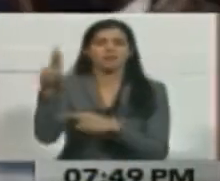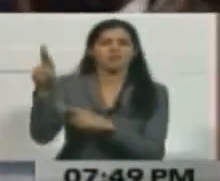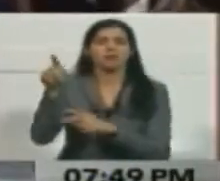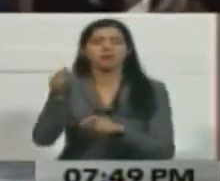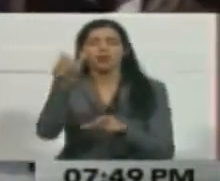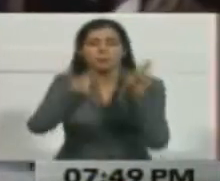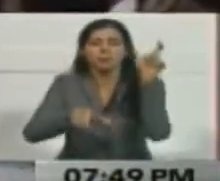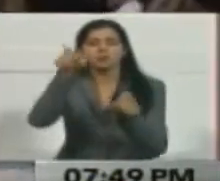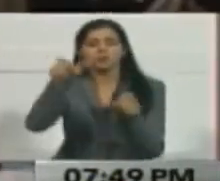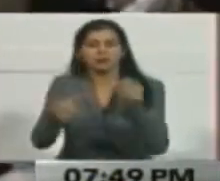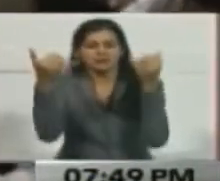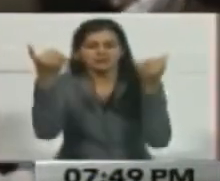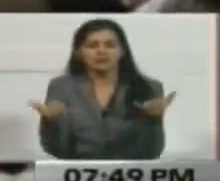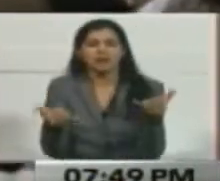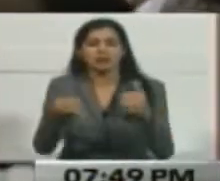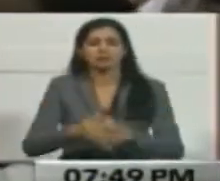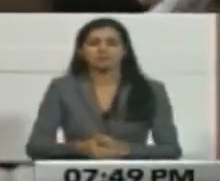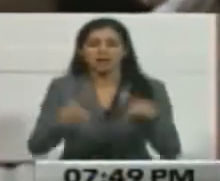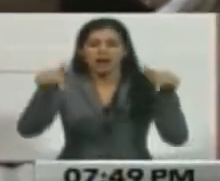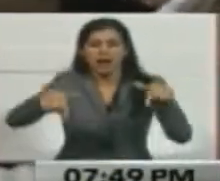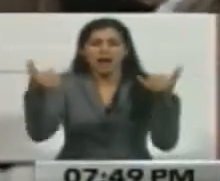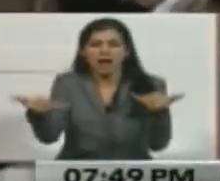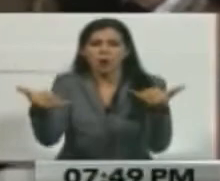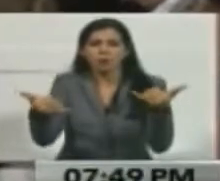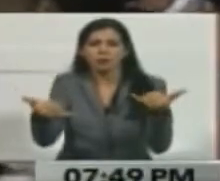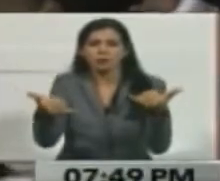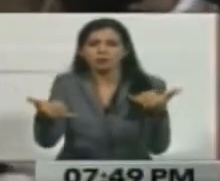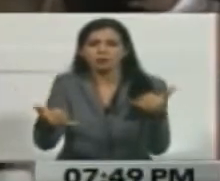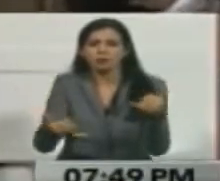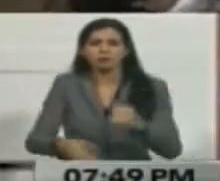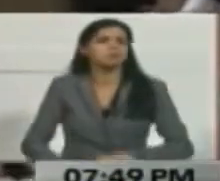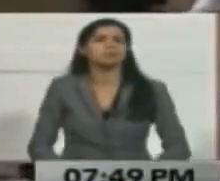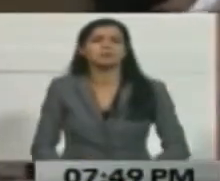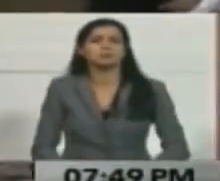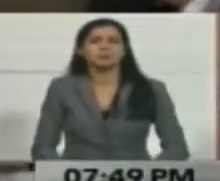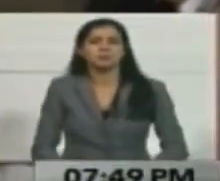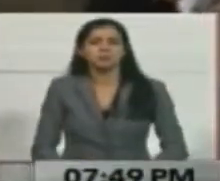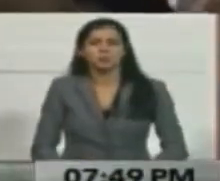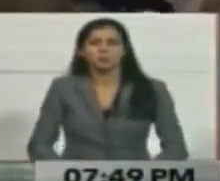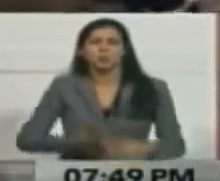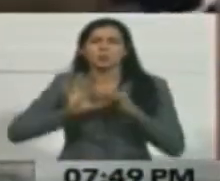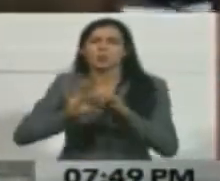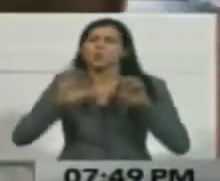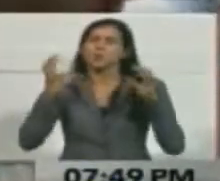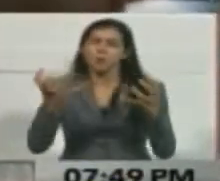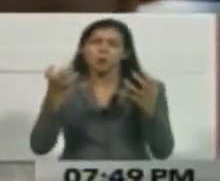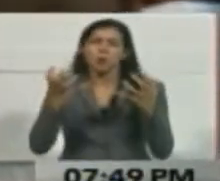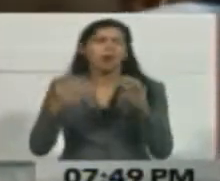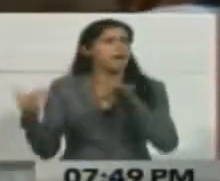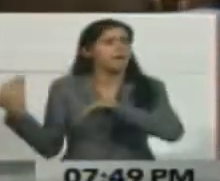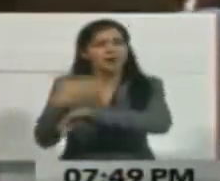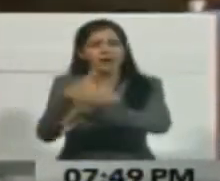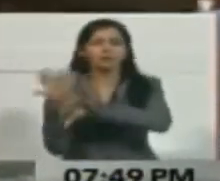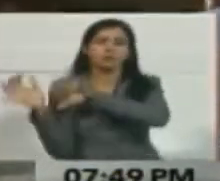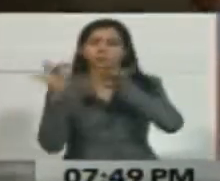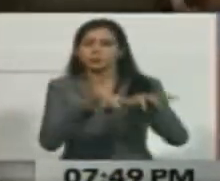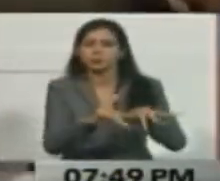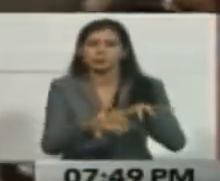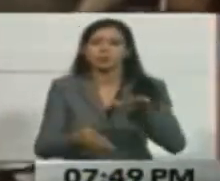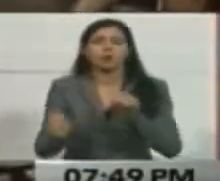ciudadana, la hora de la vamos a darle fuerza en la calle,